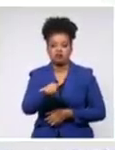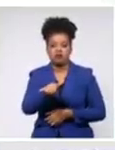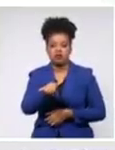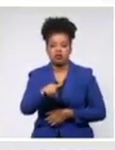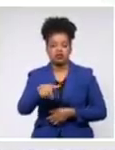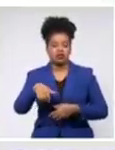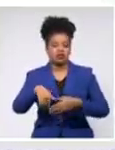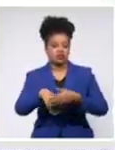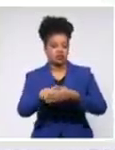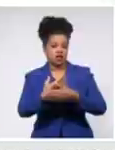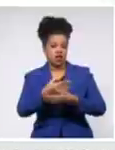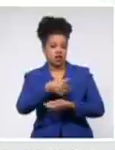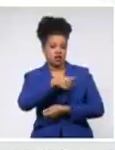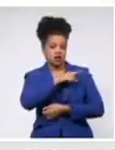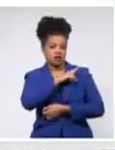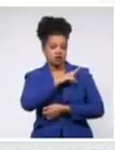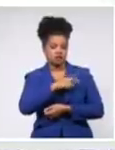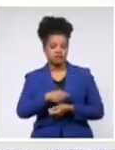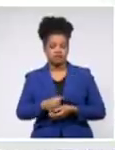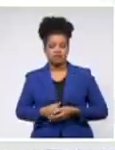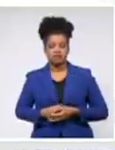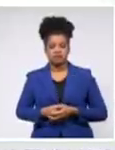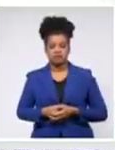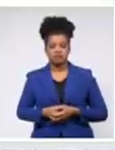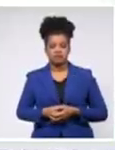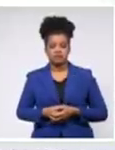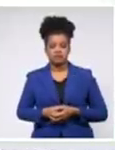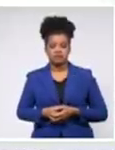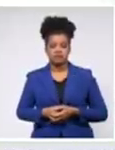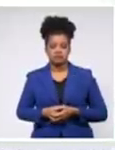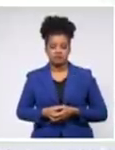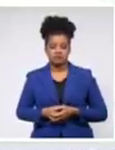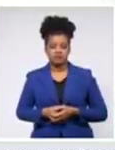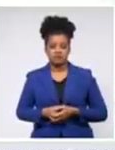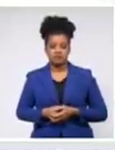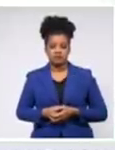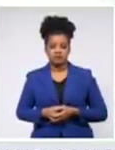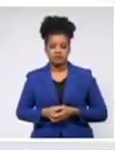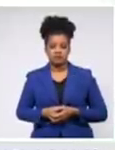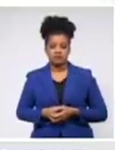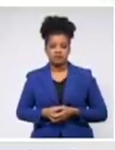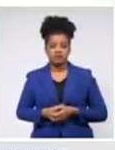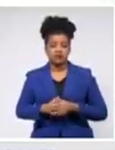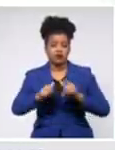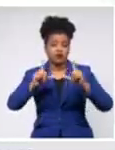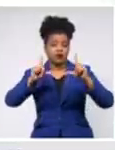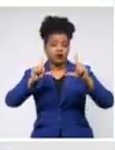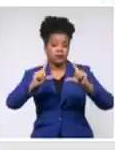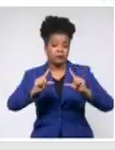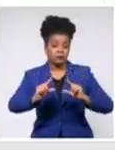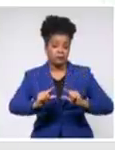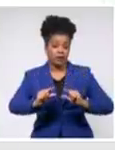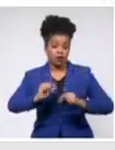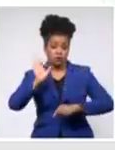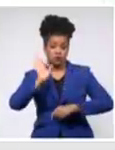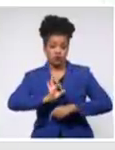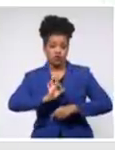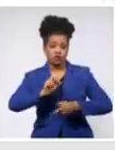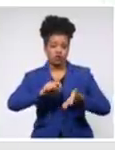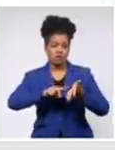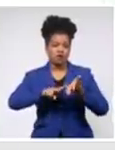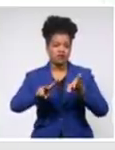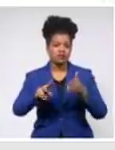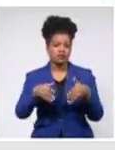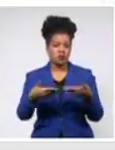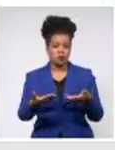ayer. Y disminuyen sus tasas Artemisa con 3,88,